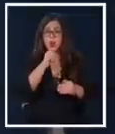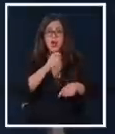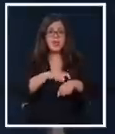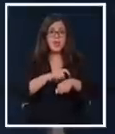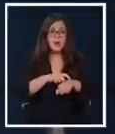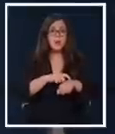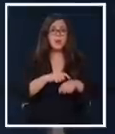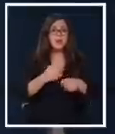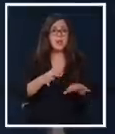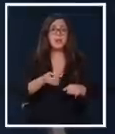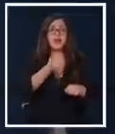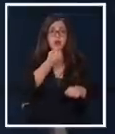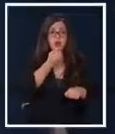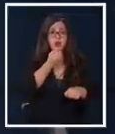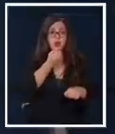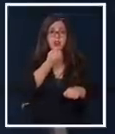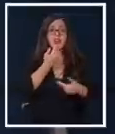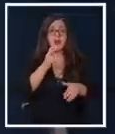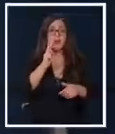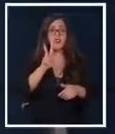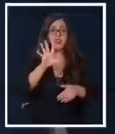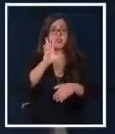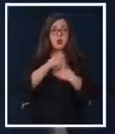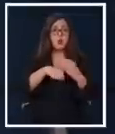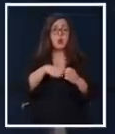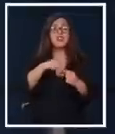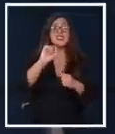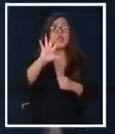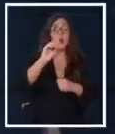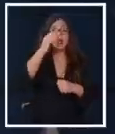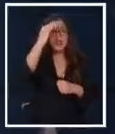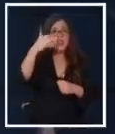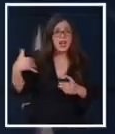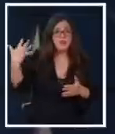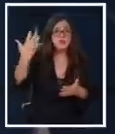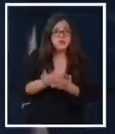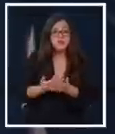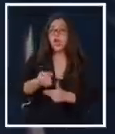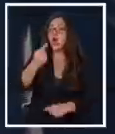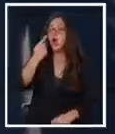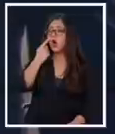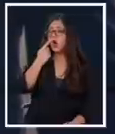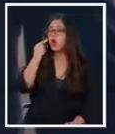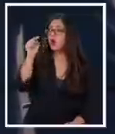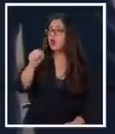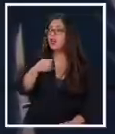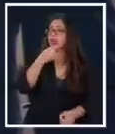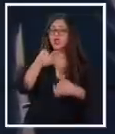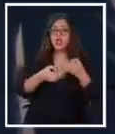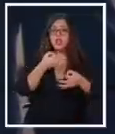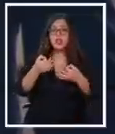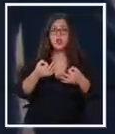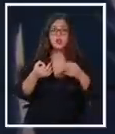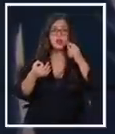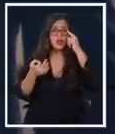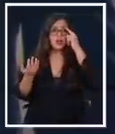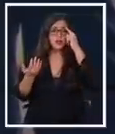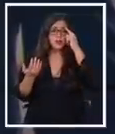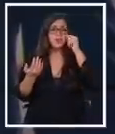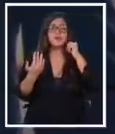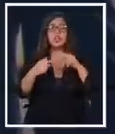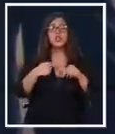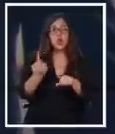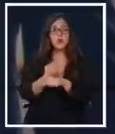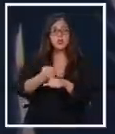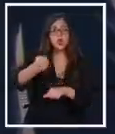en estos 50 días lo que le transmitido a todo nuestro gabinete es que yo tengo porque